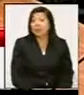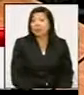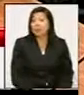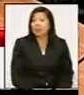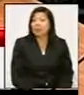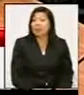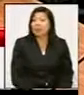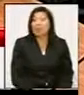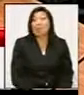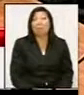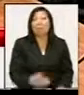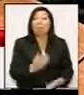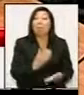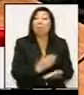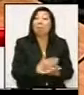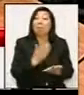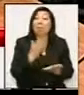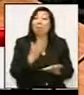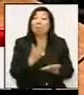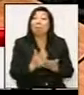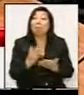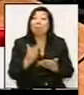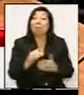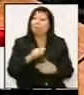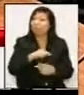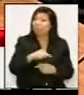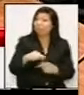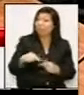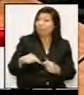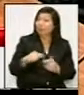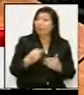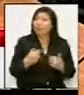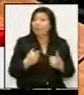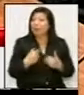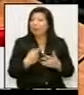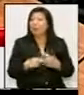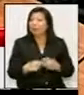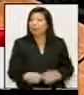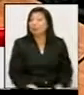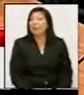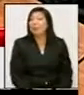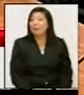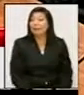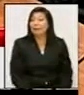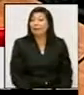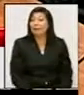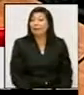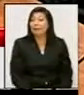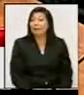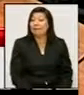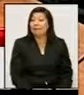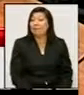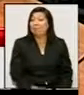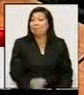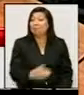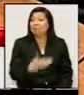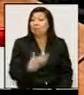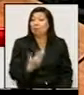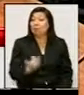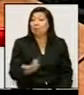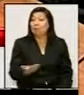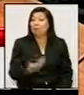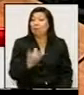termina siendo parte de todo el círculo de análisis que tenemos como comprometido. Así que le agradeceríamos igualmente